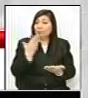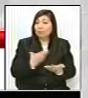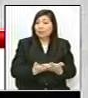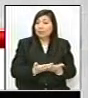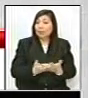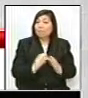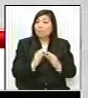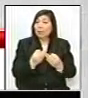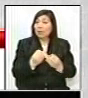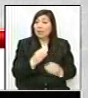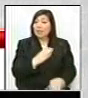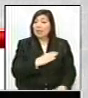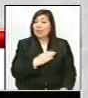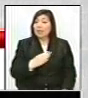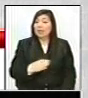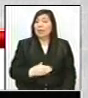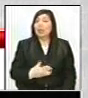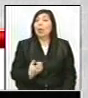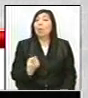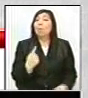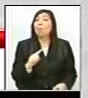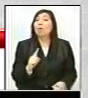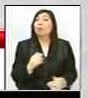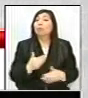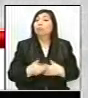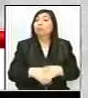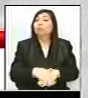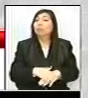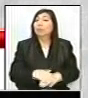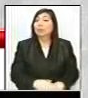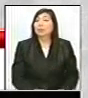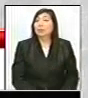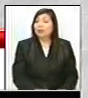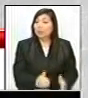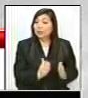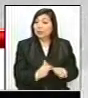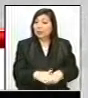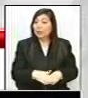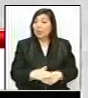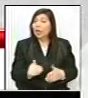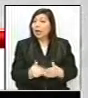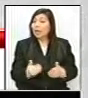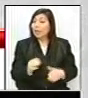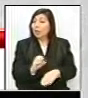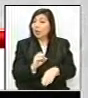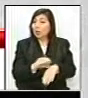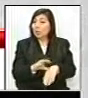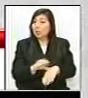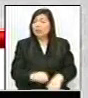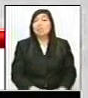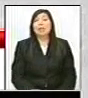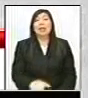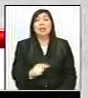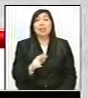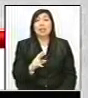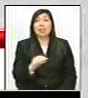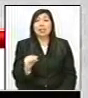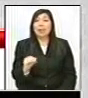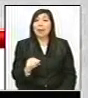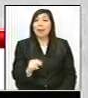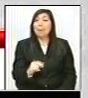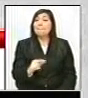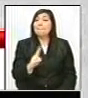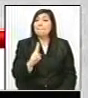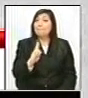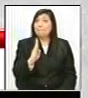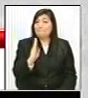de familia del Callao fue consecuencia de gestiones y o coordinaciones ante los consejeros Guido Águila Grados, Orlando Velázquez